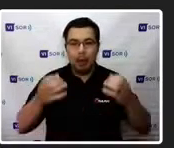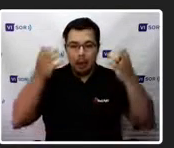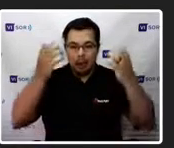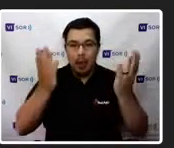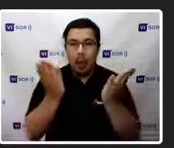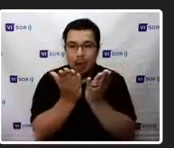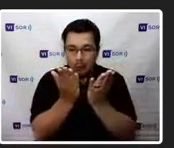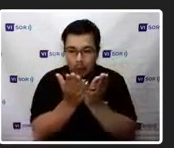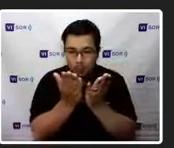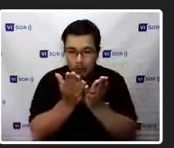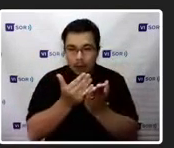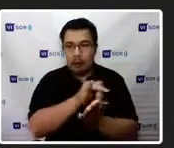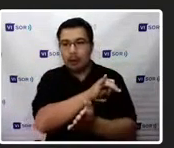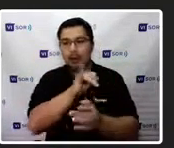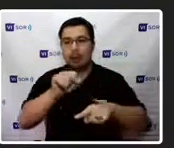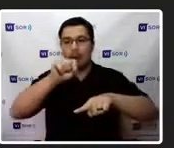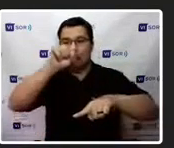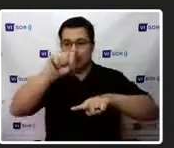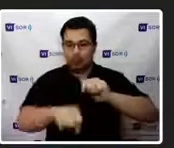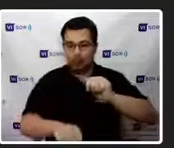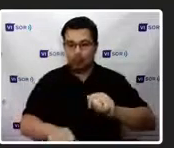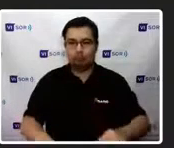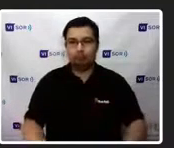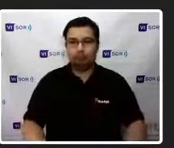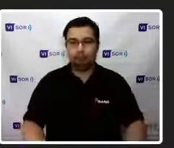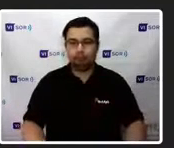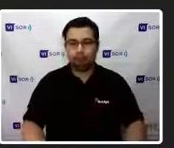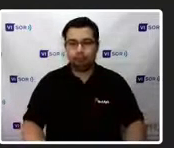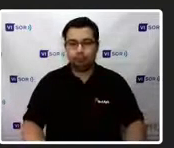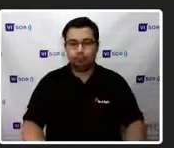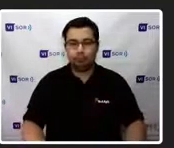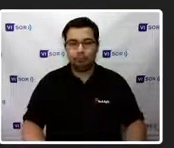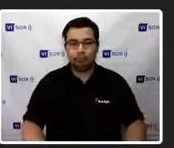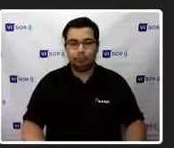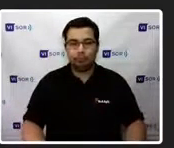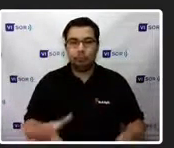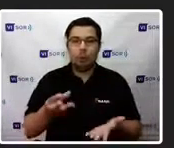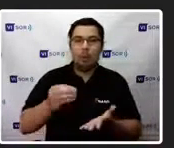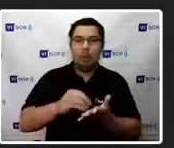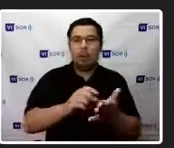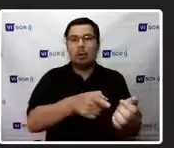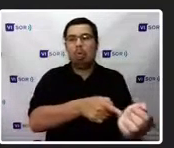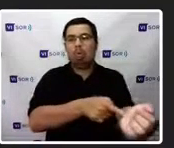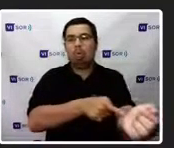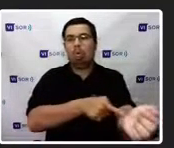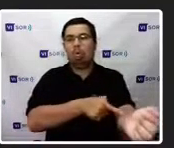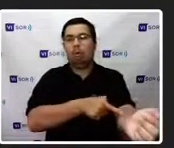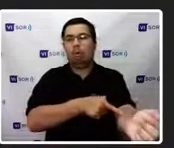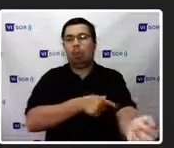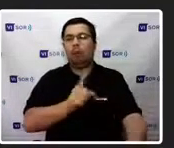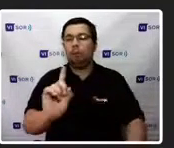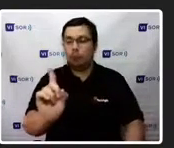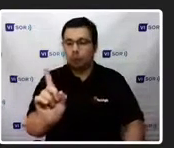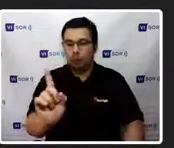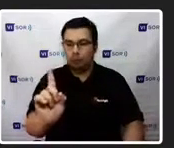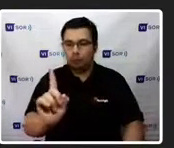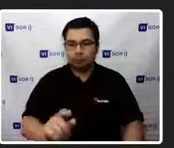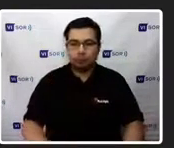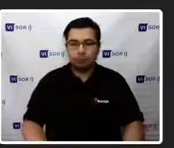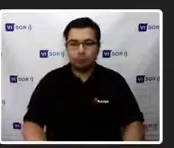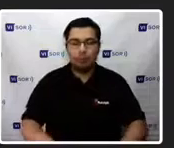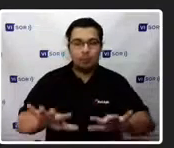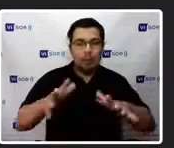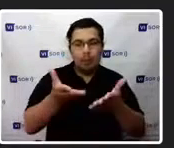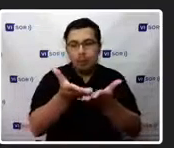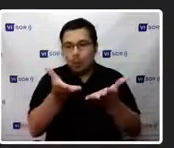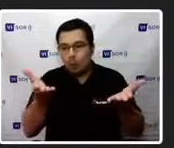Bueno, sin más ánimo de dilatar esto, ¿no es cierto? Y un poco acá para que Juan